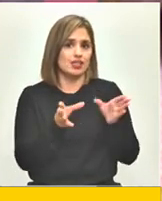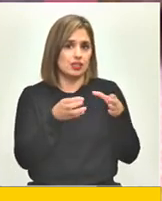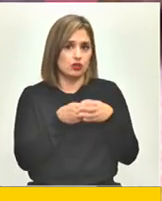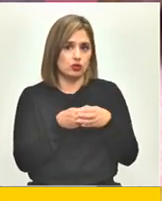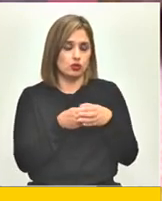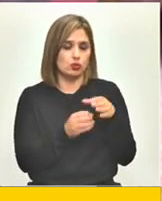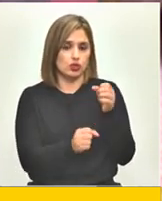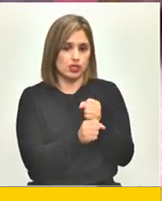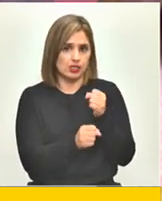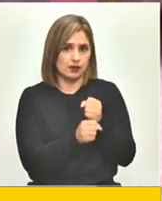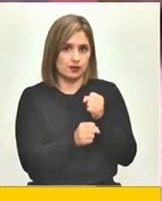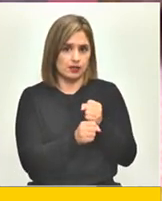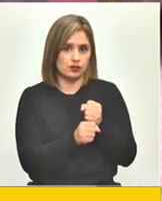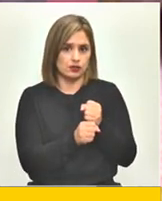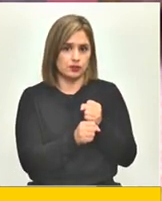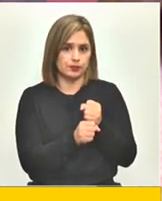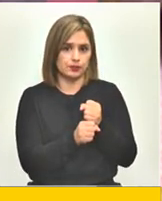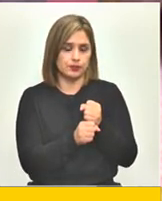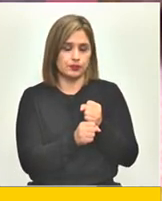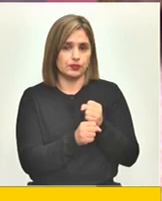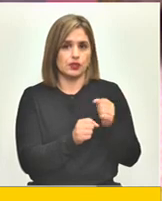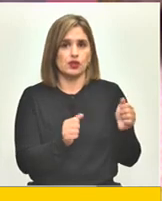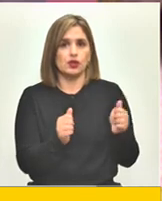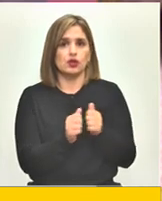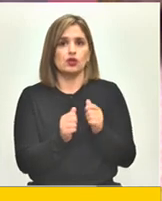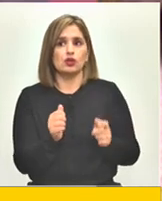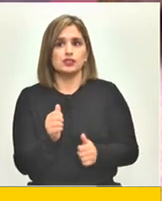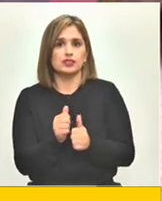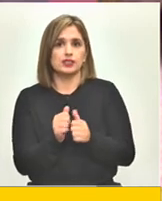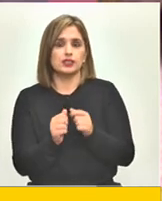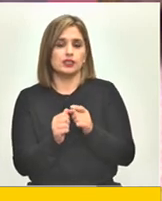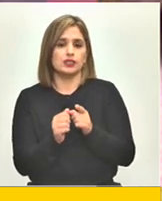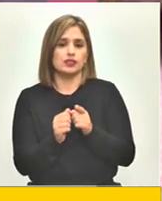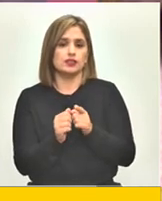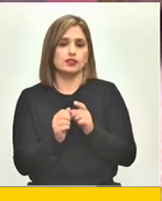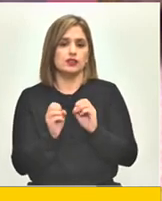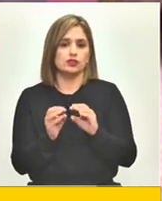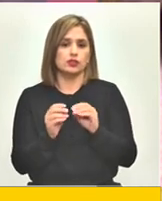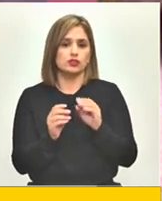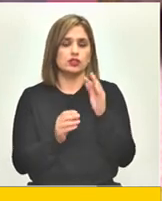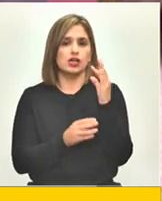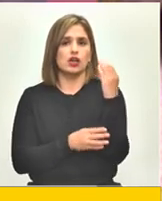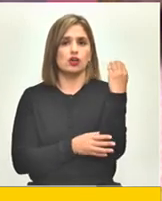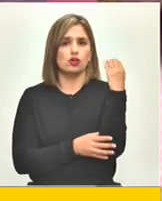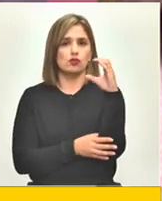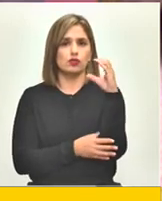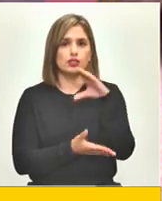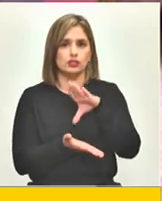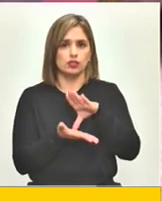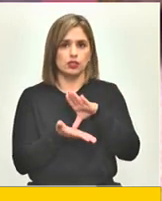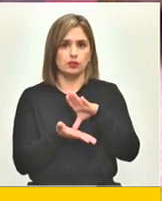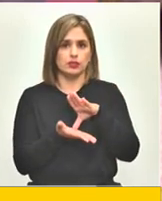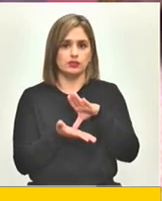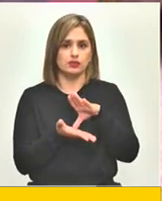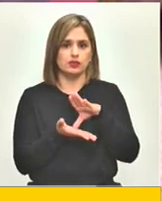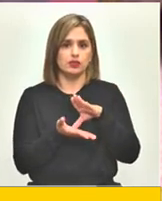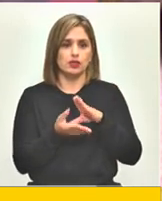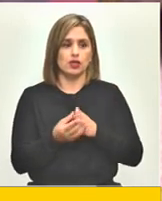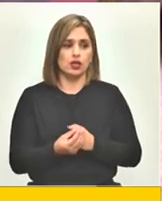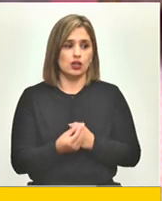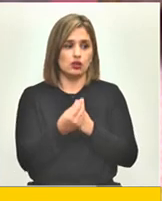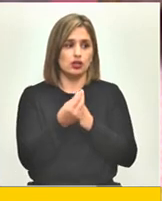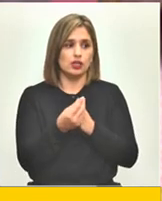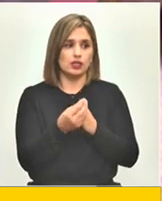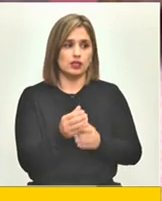junto a los asistentes de la educación de todas las confederaciones del país los dirigentes de